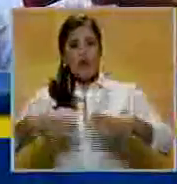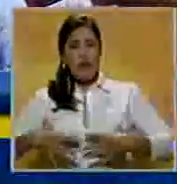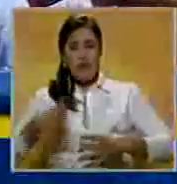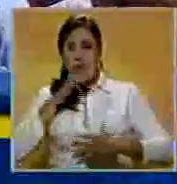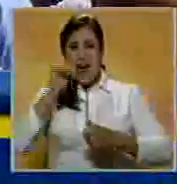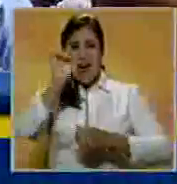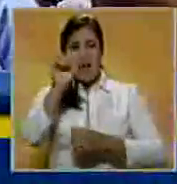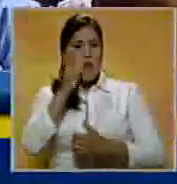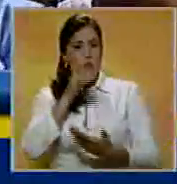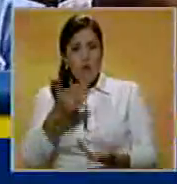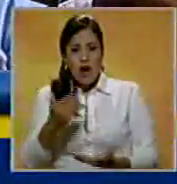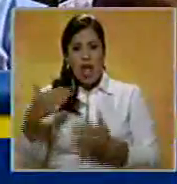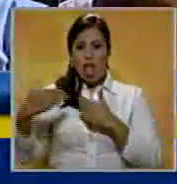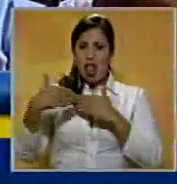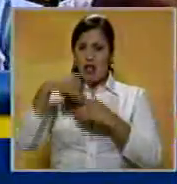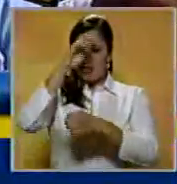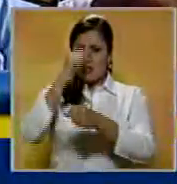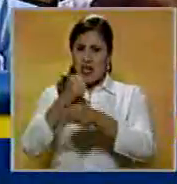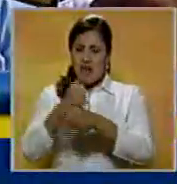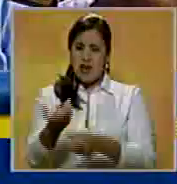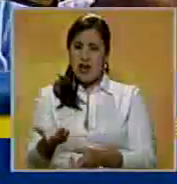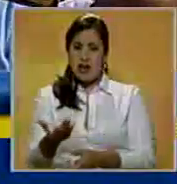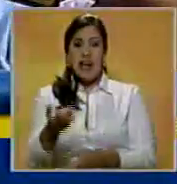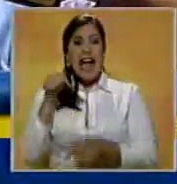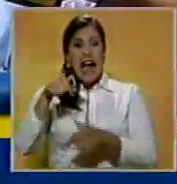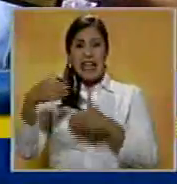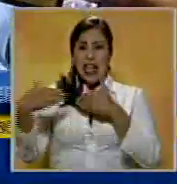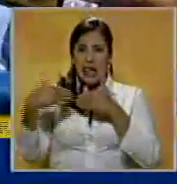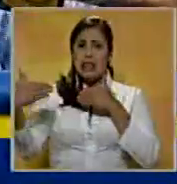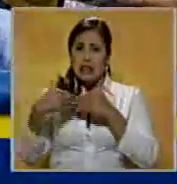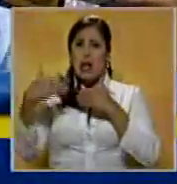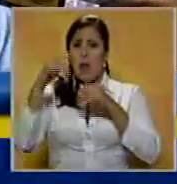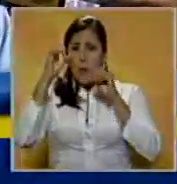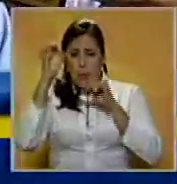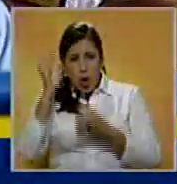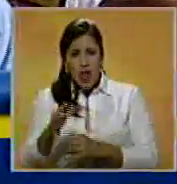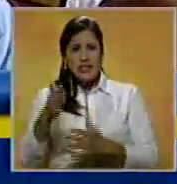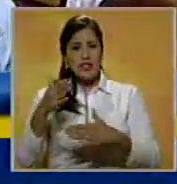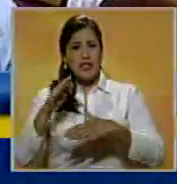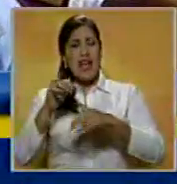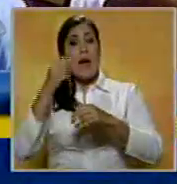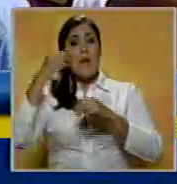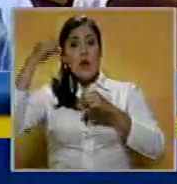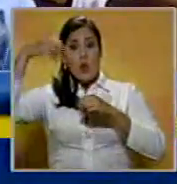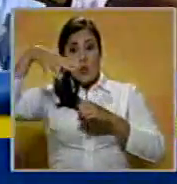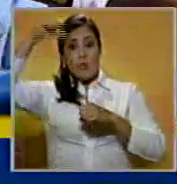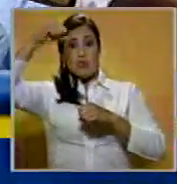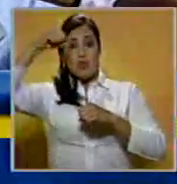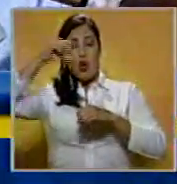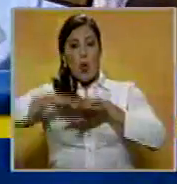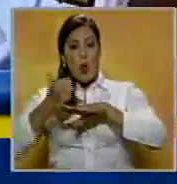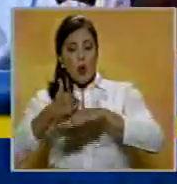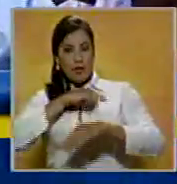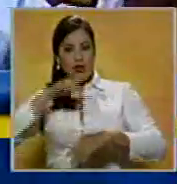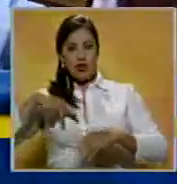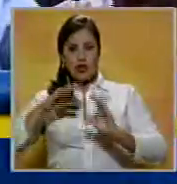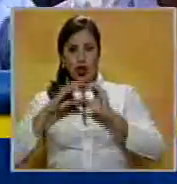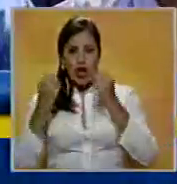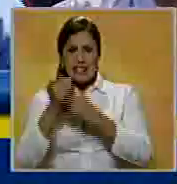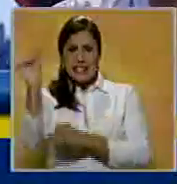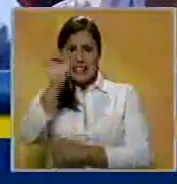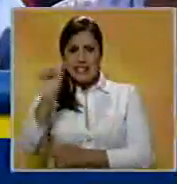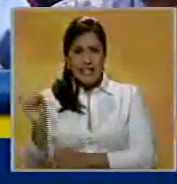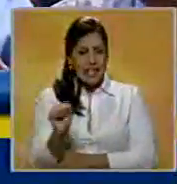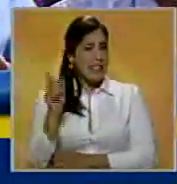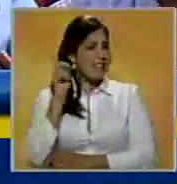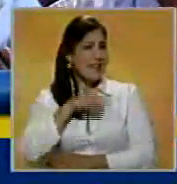Denunció persecución contra los trabajadores. Aquí hay una amenaza constante. Cada vez que hay una falla eléctrica, la culpa es de las organizaciones sindicales.